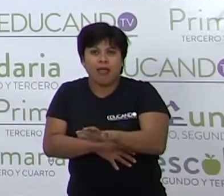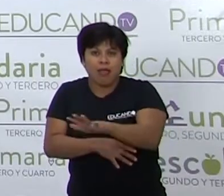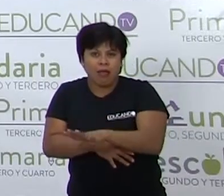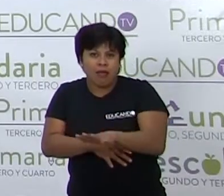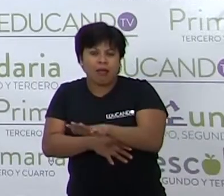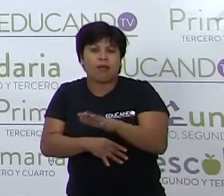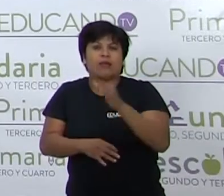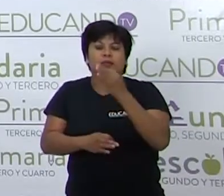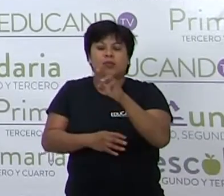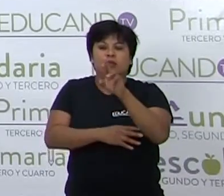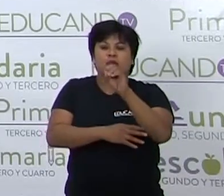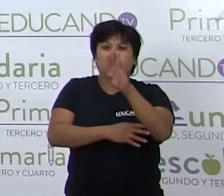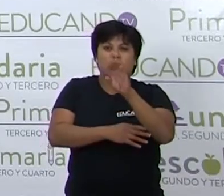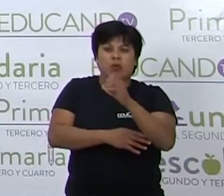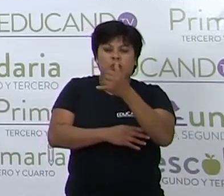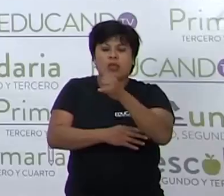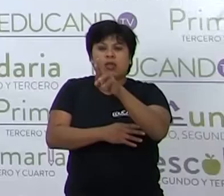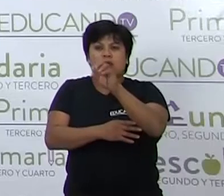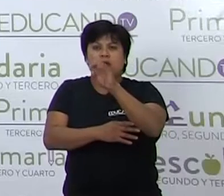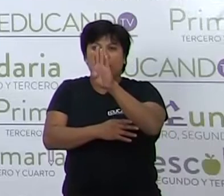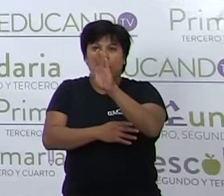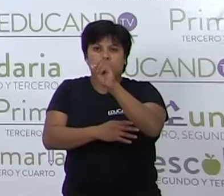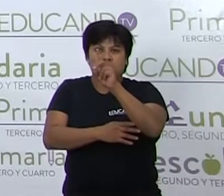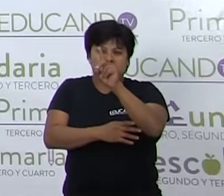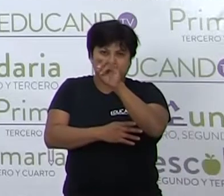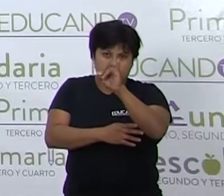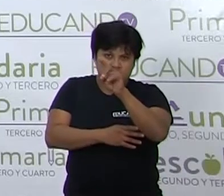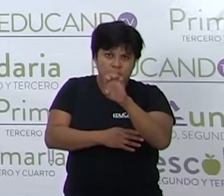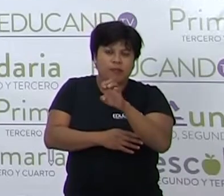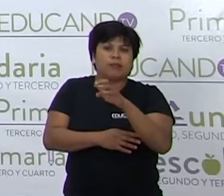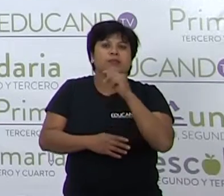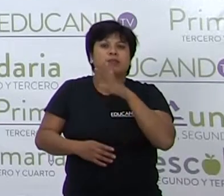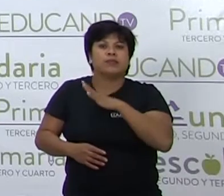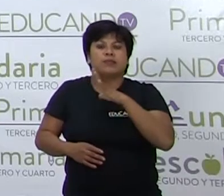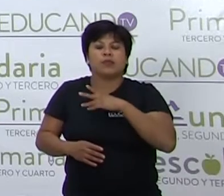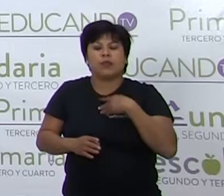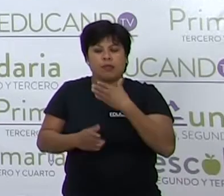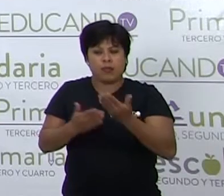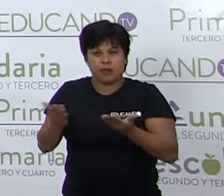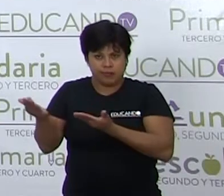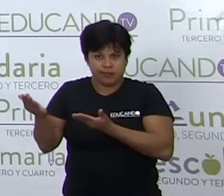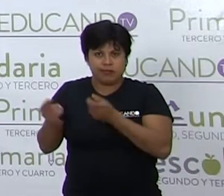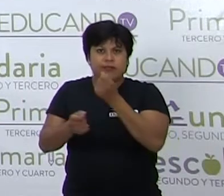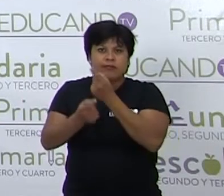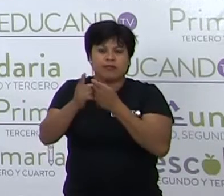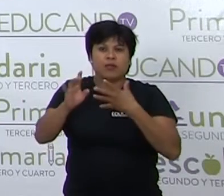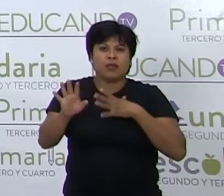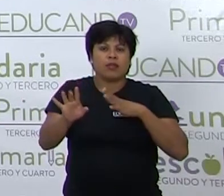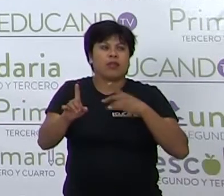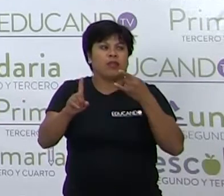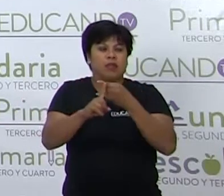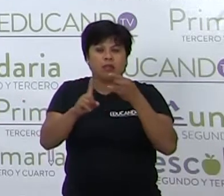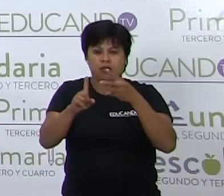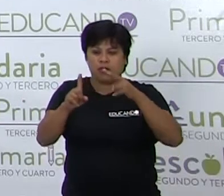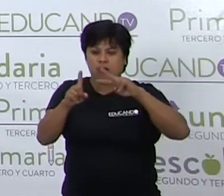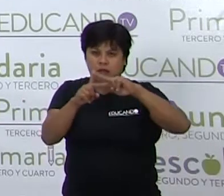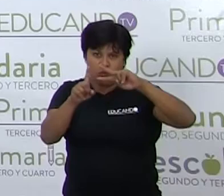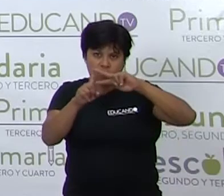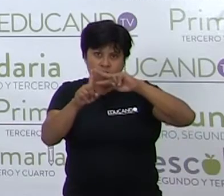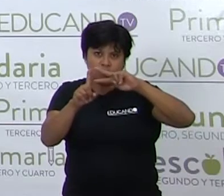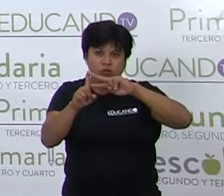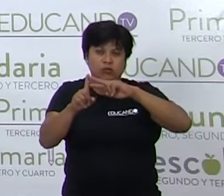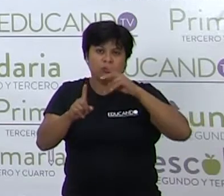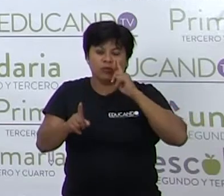romboide para y voy a presentar también algunos triángulos voy a poner a un lado esto